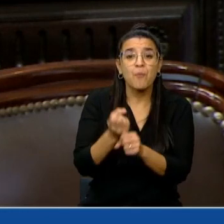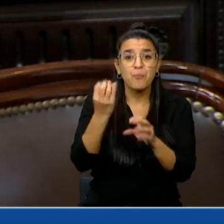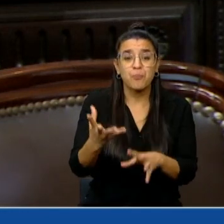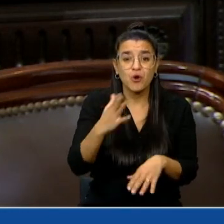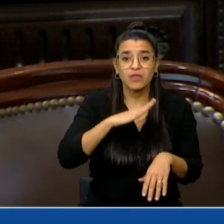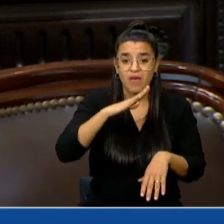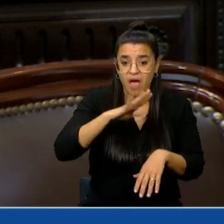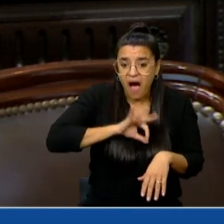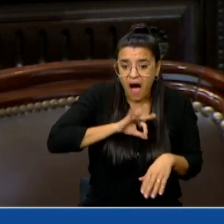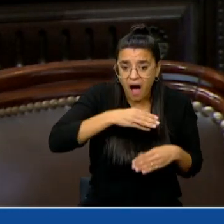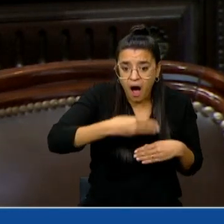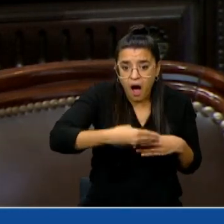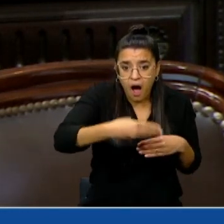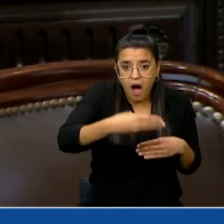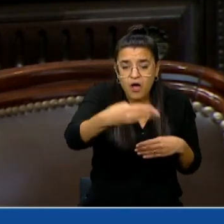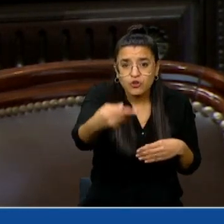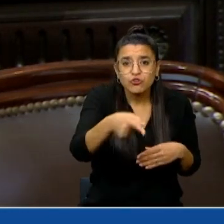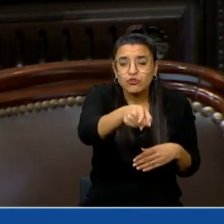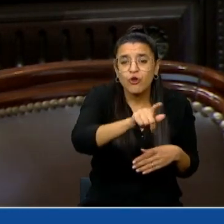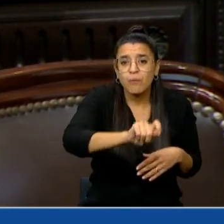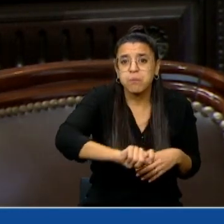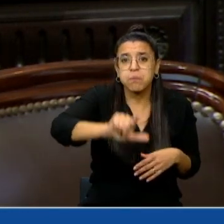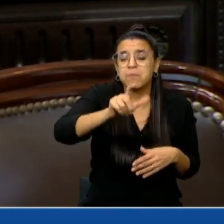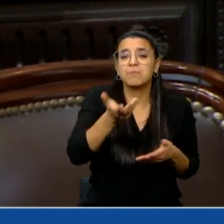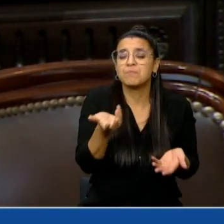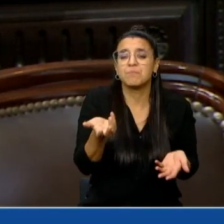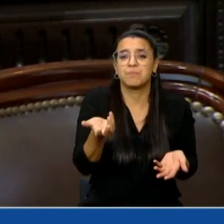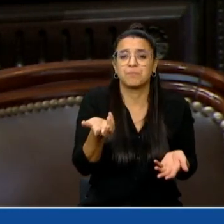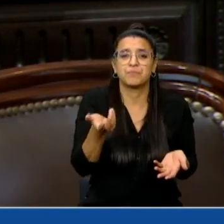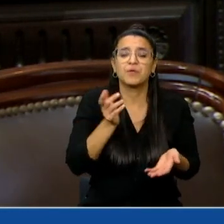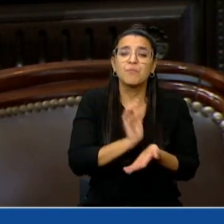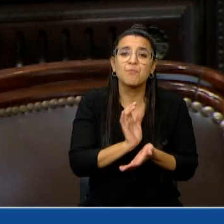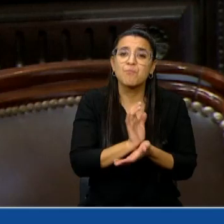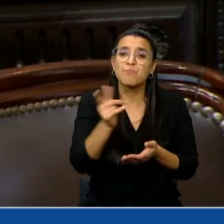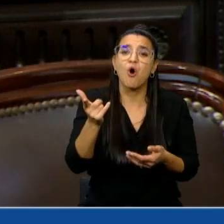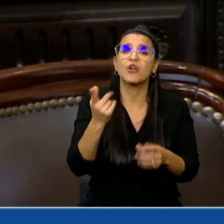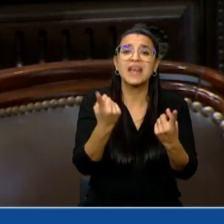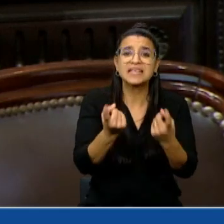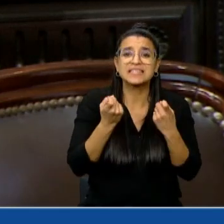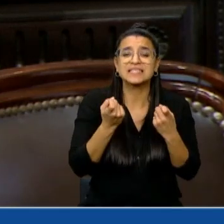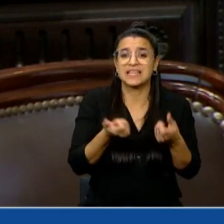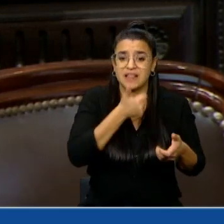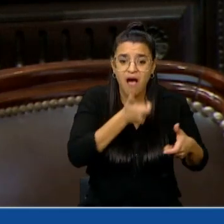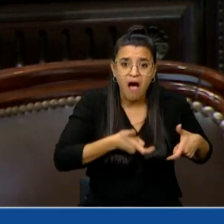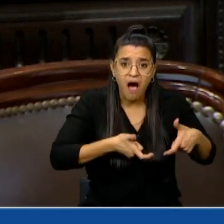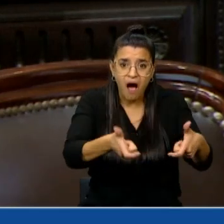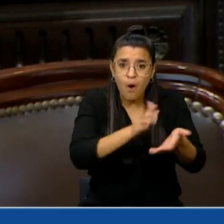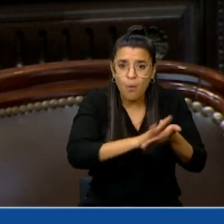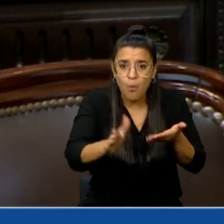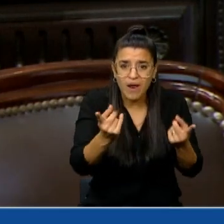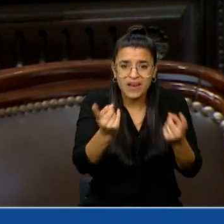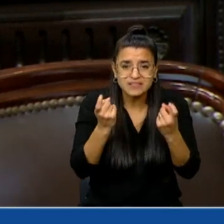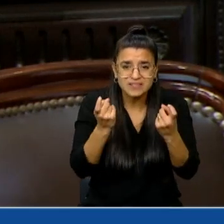una cantidad de años y ha aumentado la necesidad de provisión de agua y